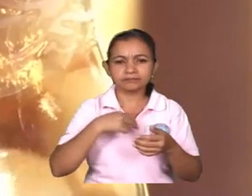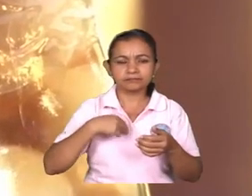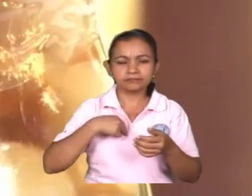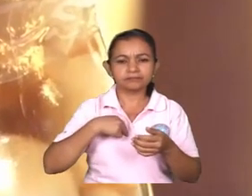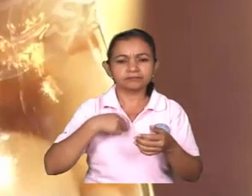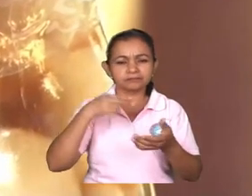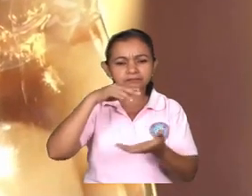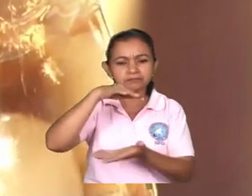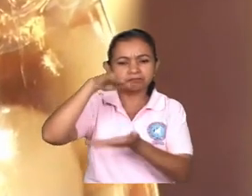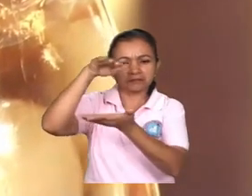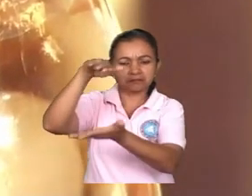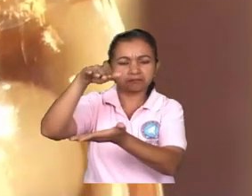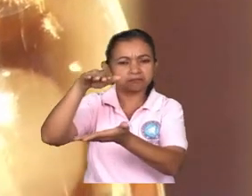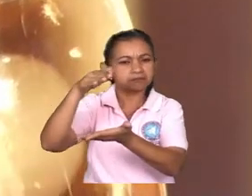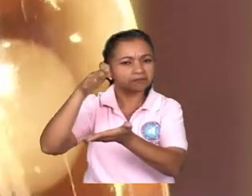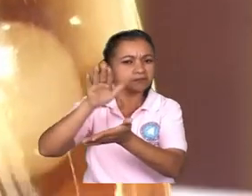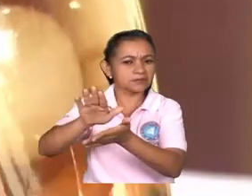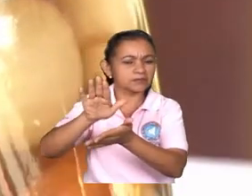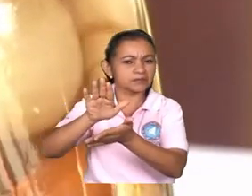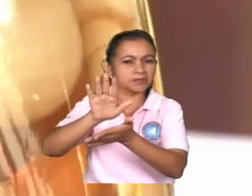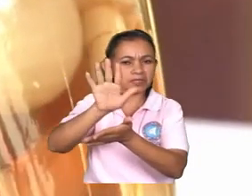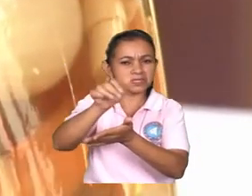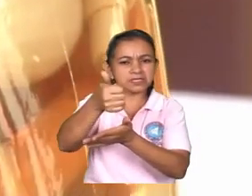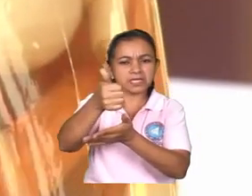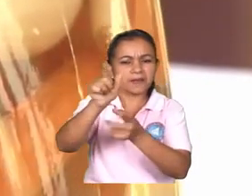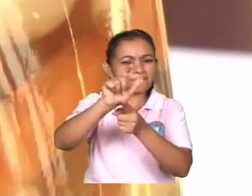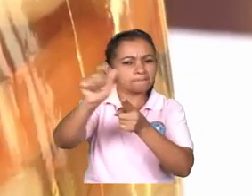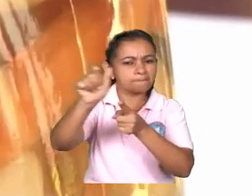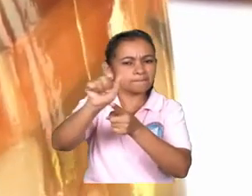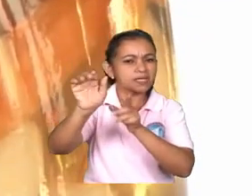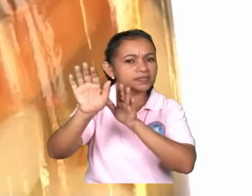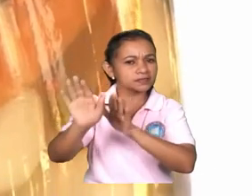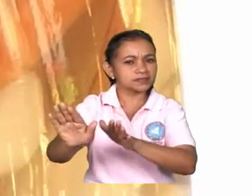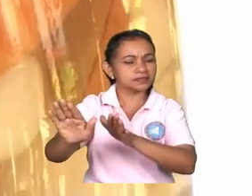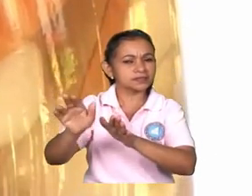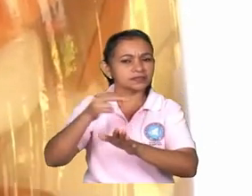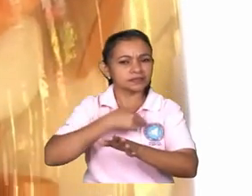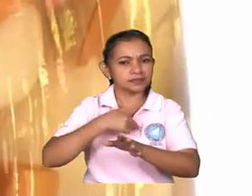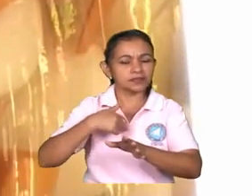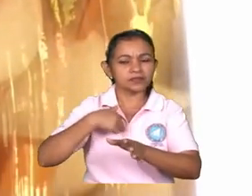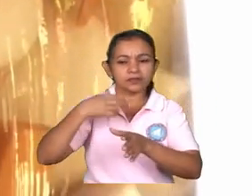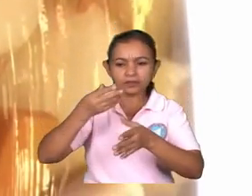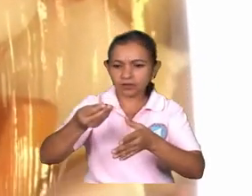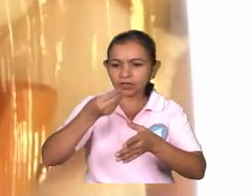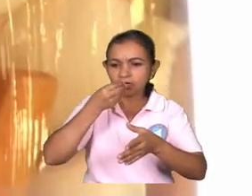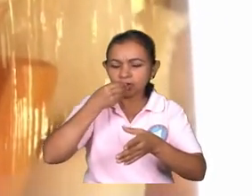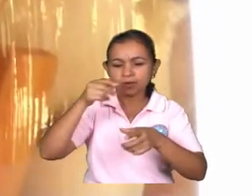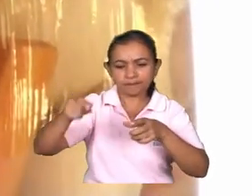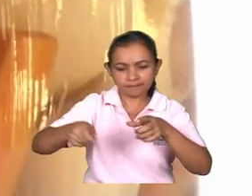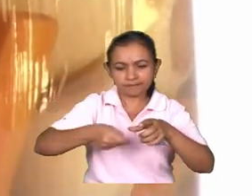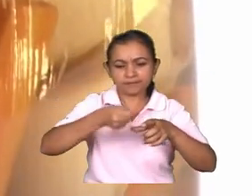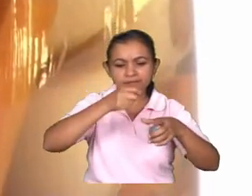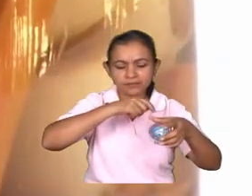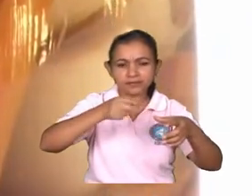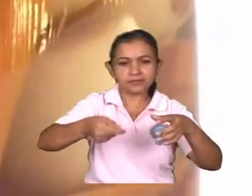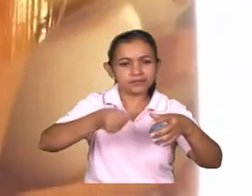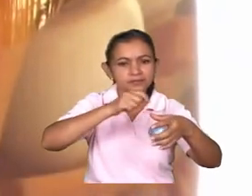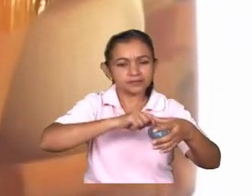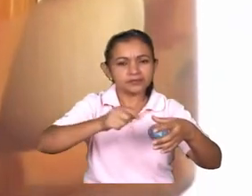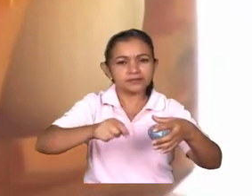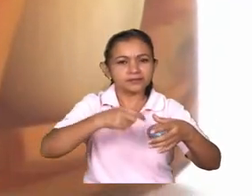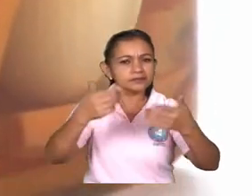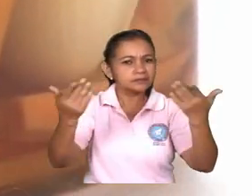fuera de refrigeración hasta 6 meses, producto del que hemos estado consumiendo, ¿verdad?, para ver